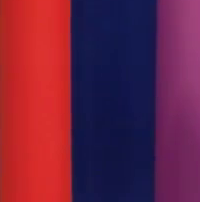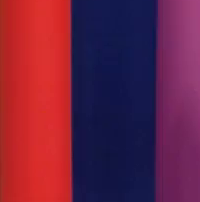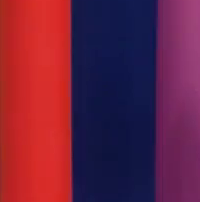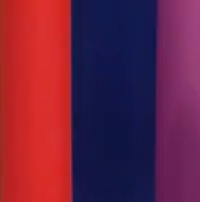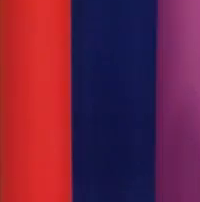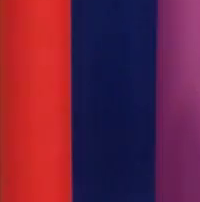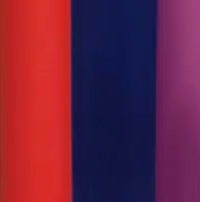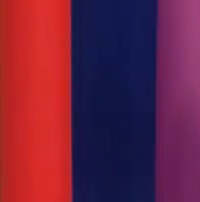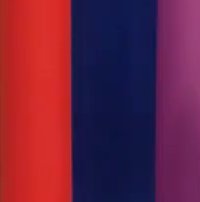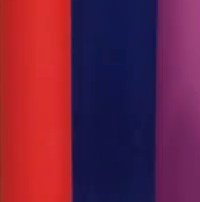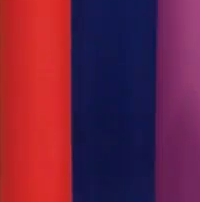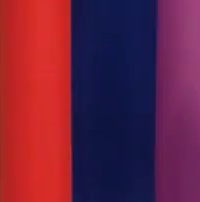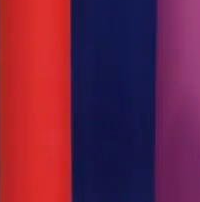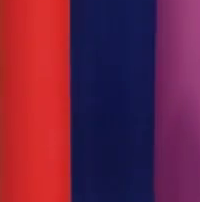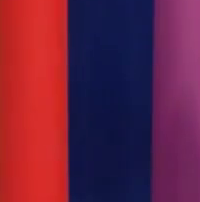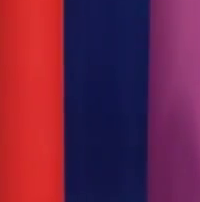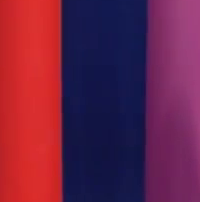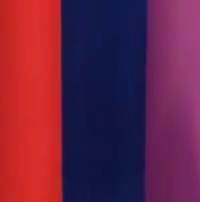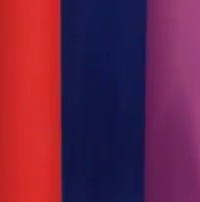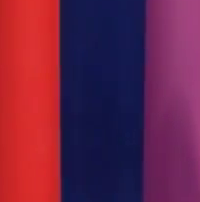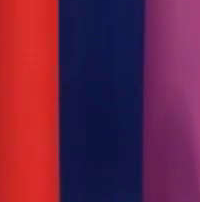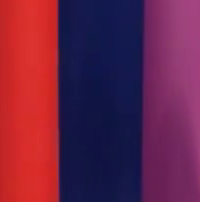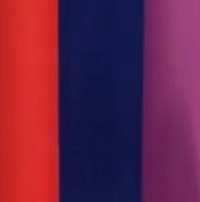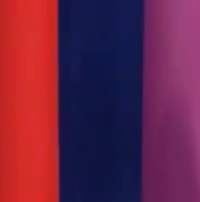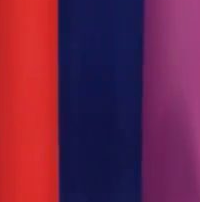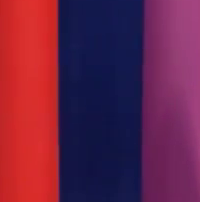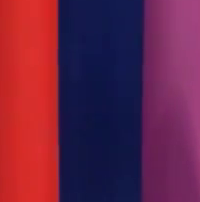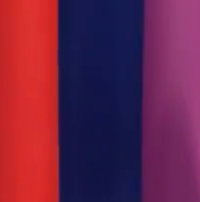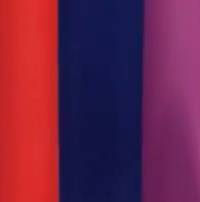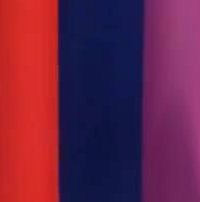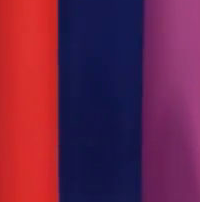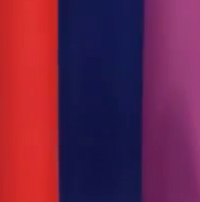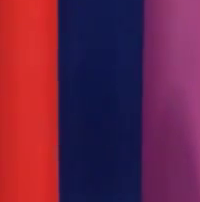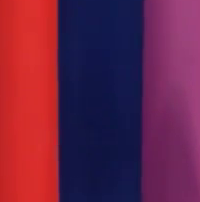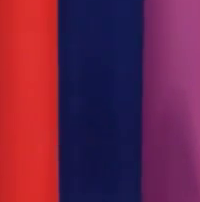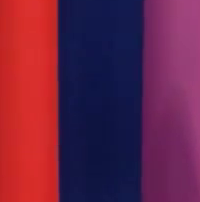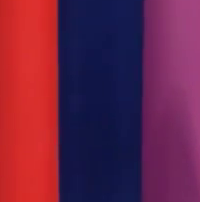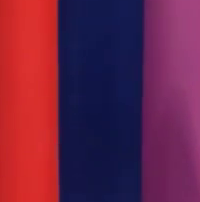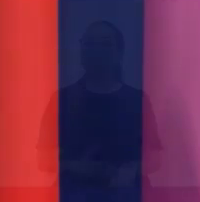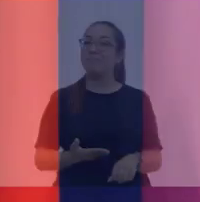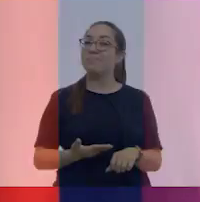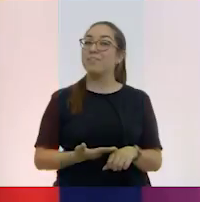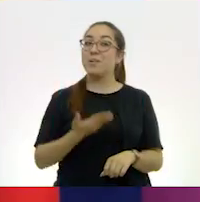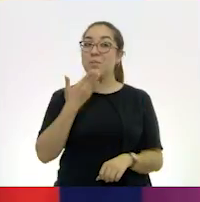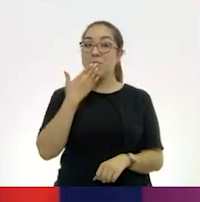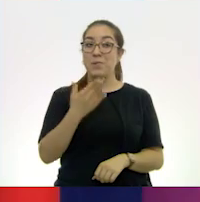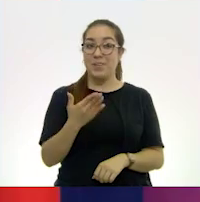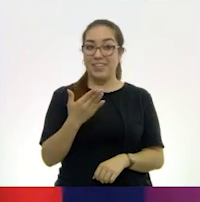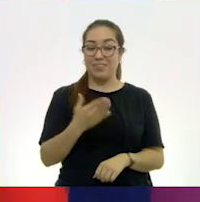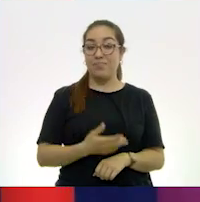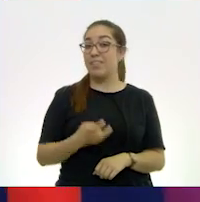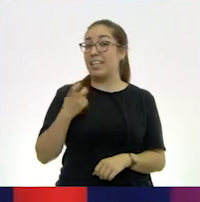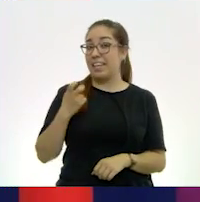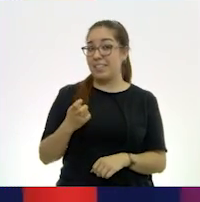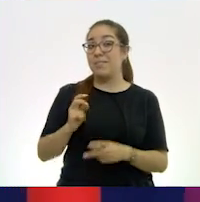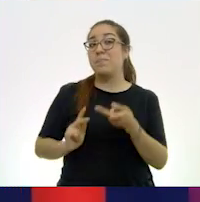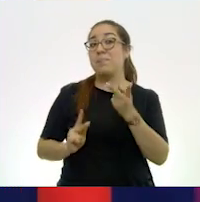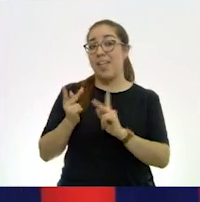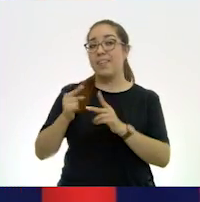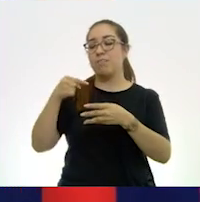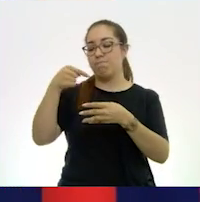poku napunku teche yugñangoji, poku. Muy bien, estos fueron algunas plantas